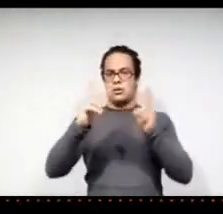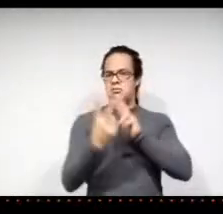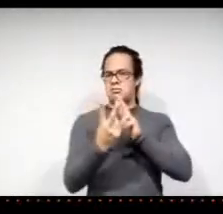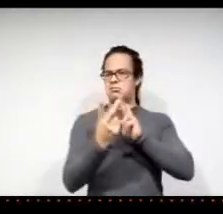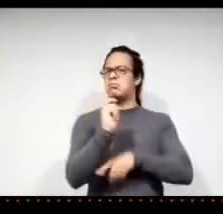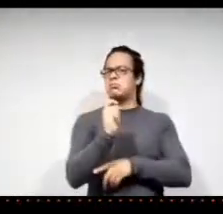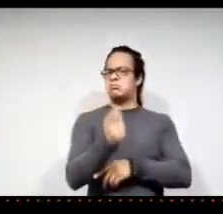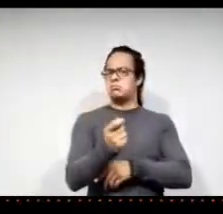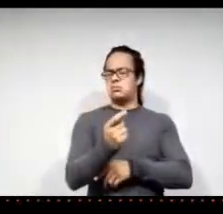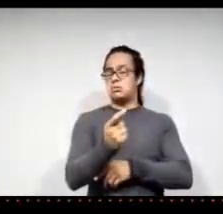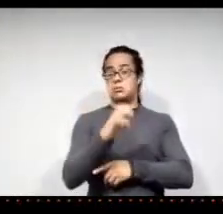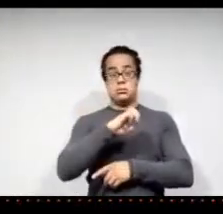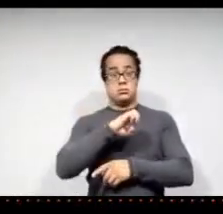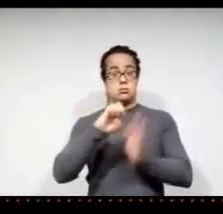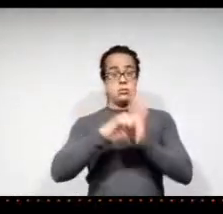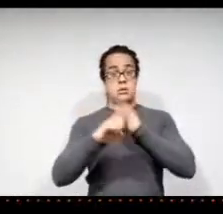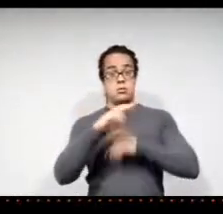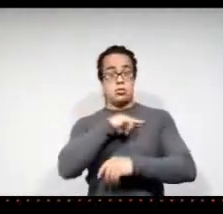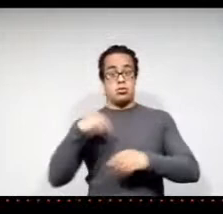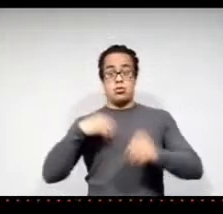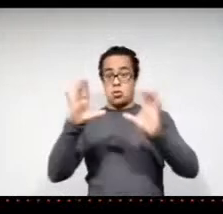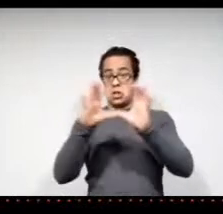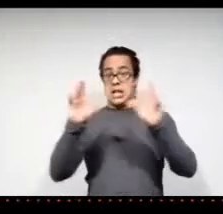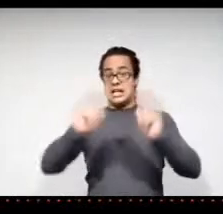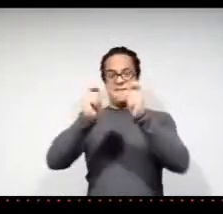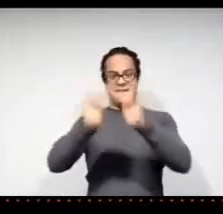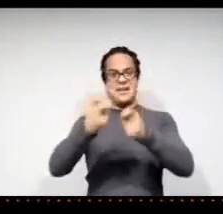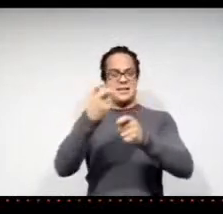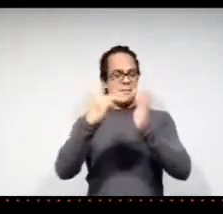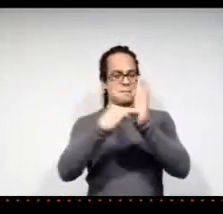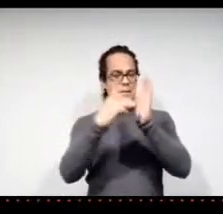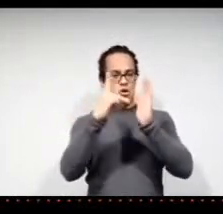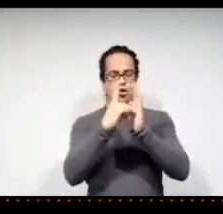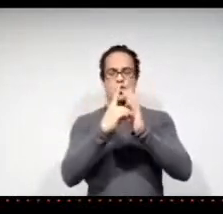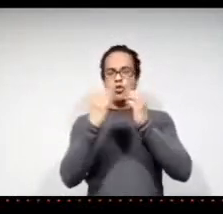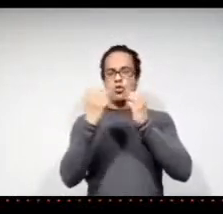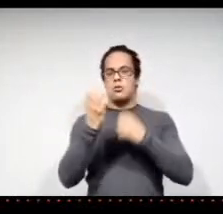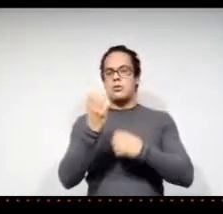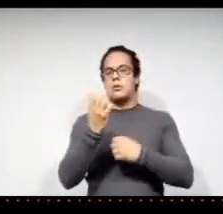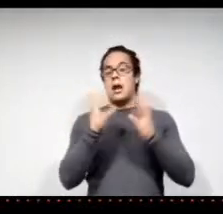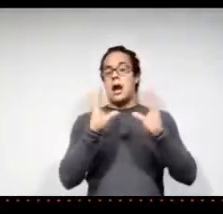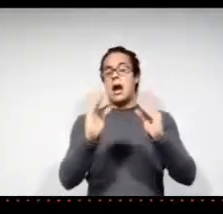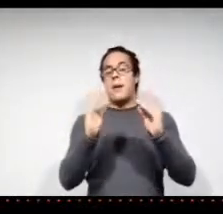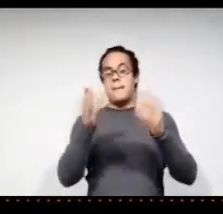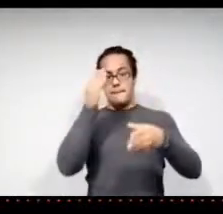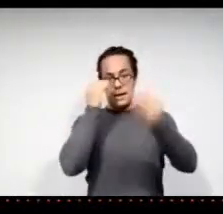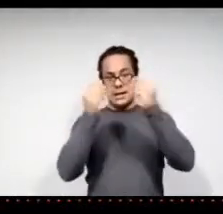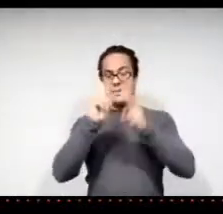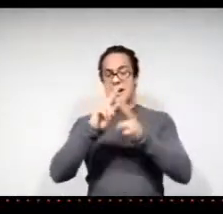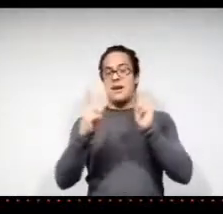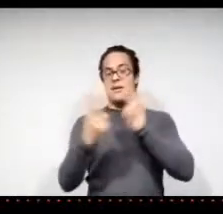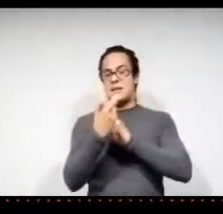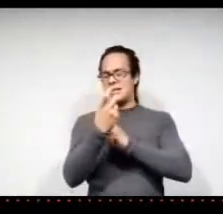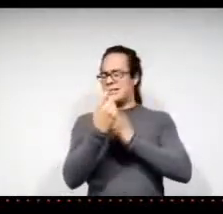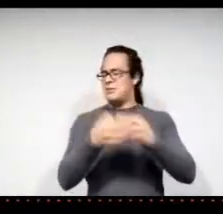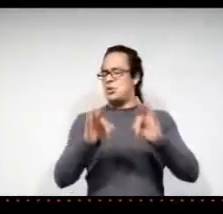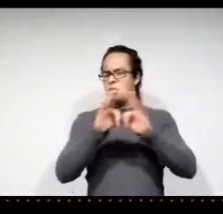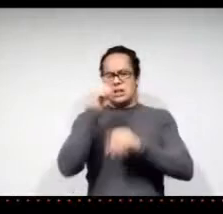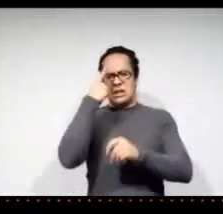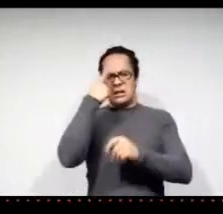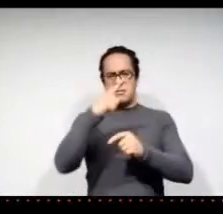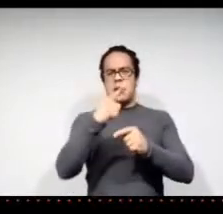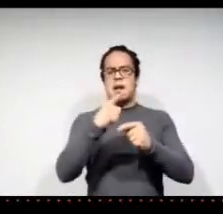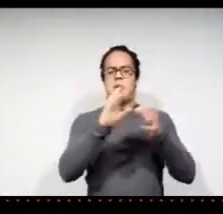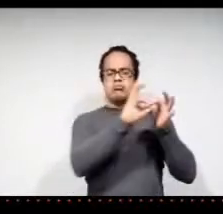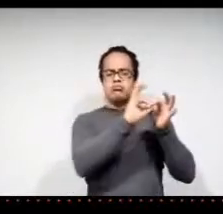convertido en certificadores para Latinoamérica de esta metodología y hemos visto que es ideal para poder transitar entre una modalidad